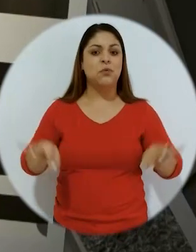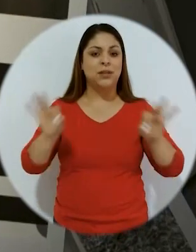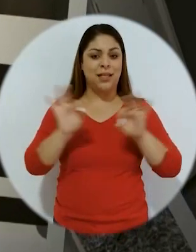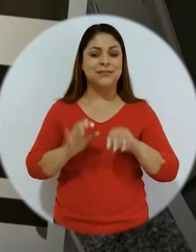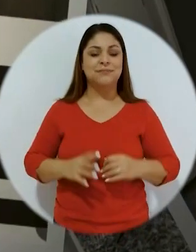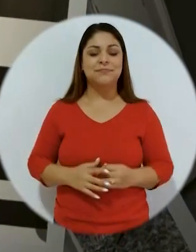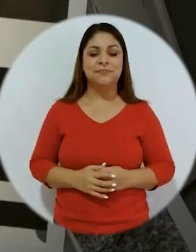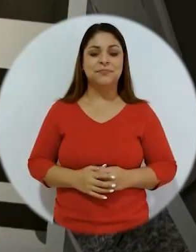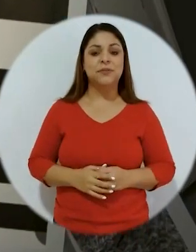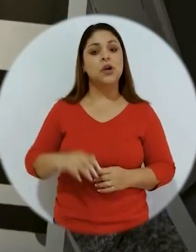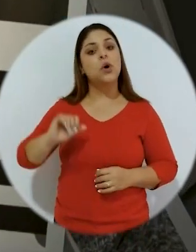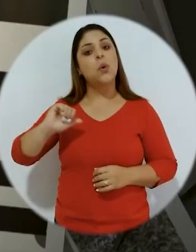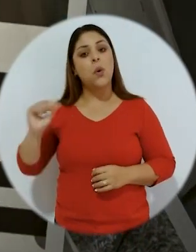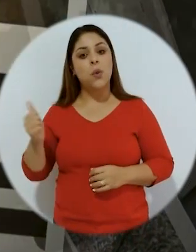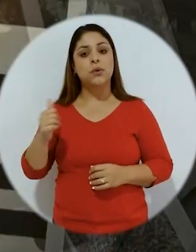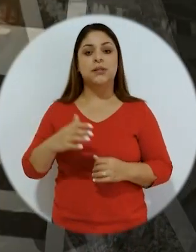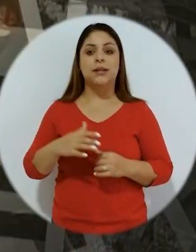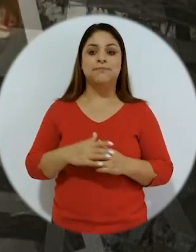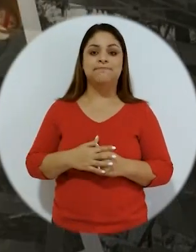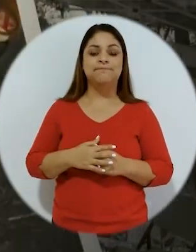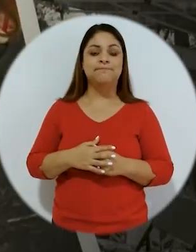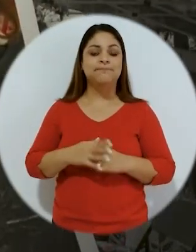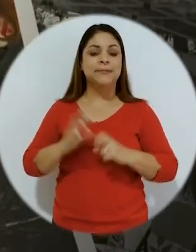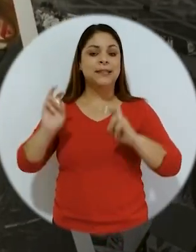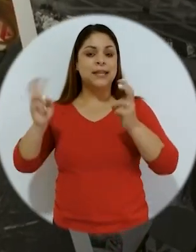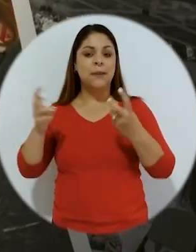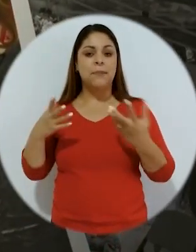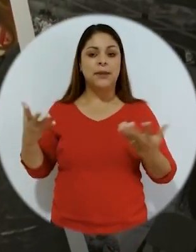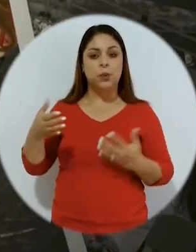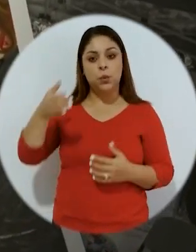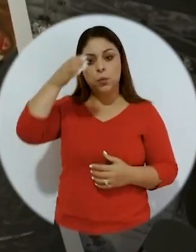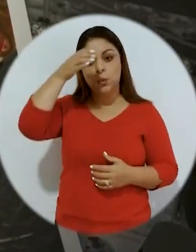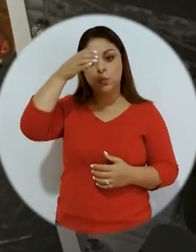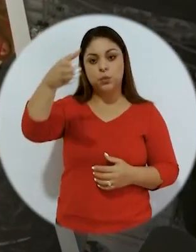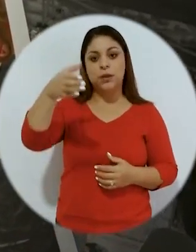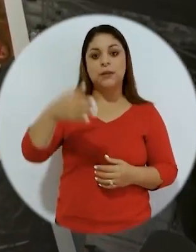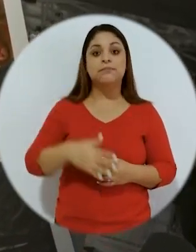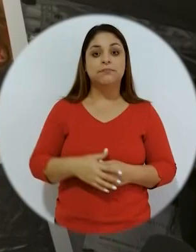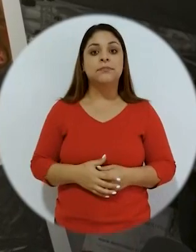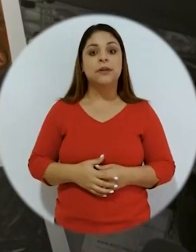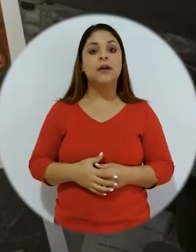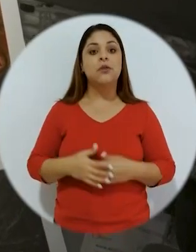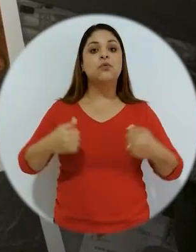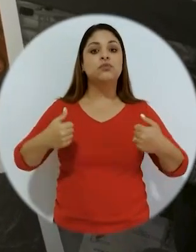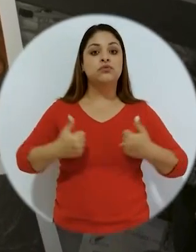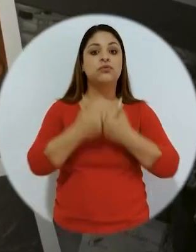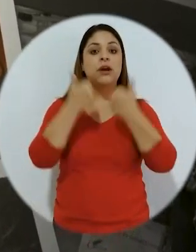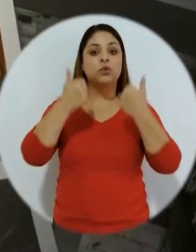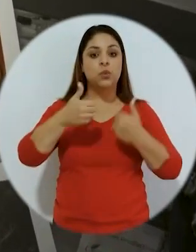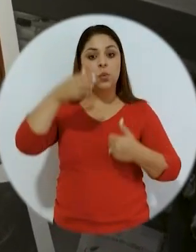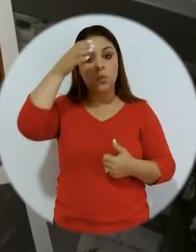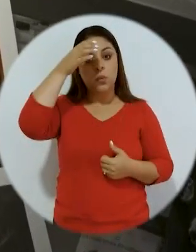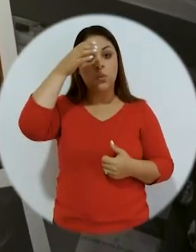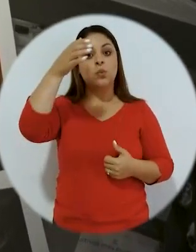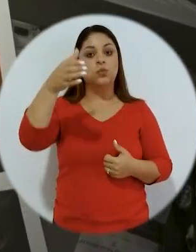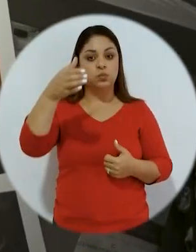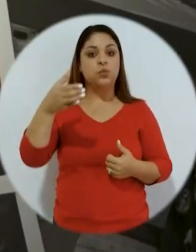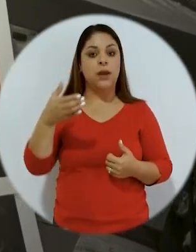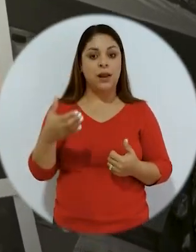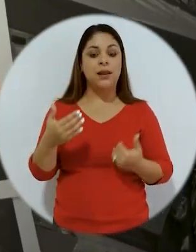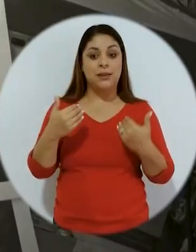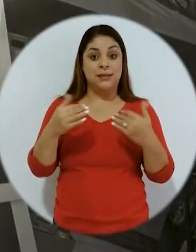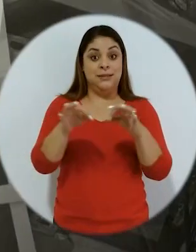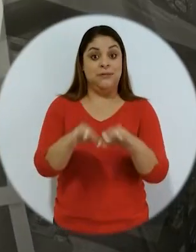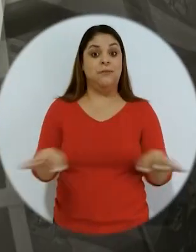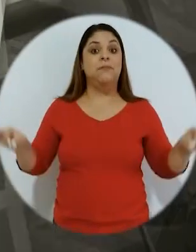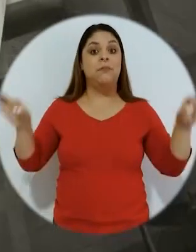son temas importantes. El otro que le mencionaba, digamos, la otra área grande es la cultural, y el reto cultural